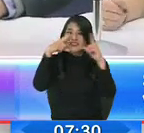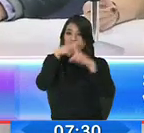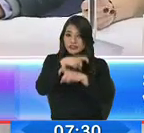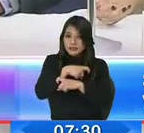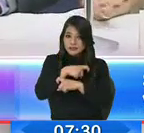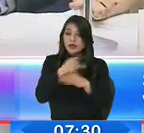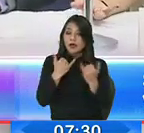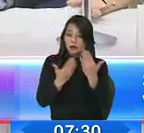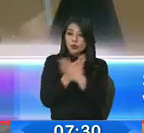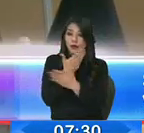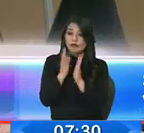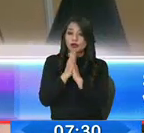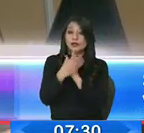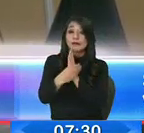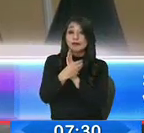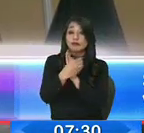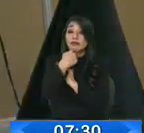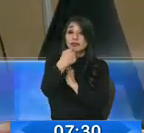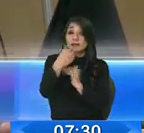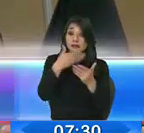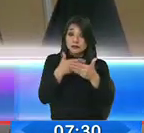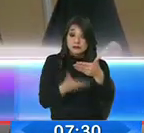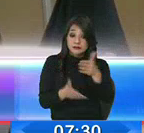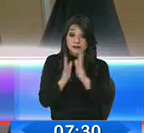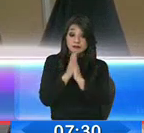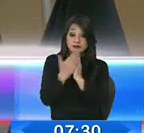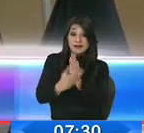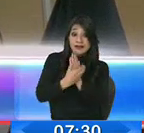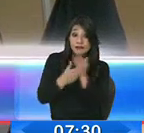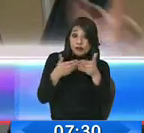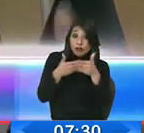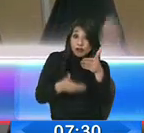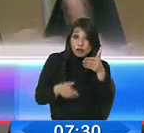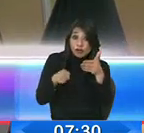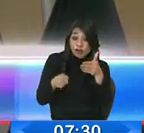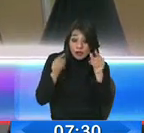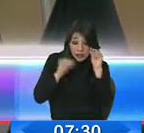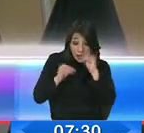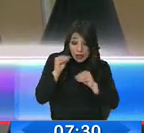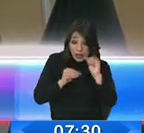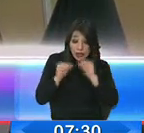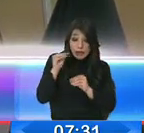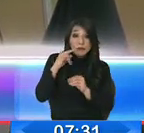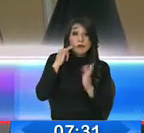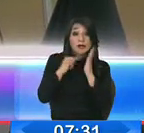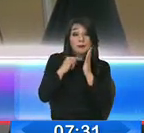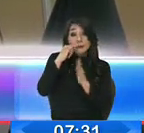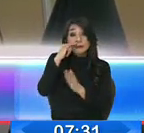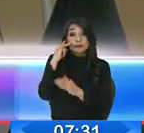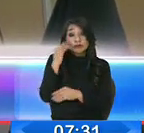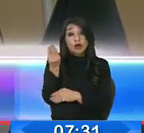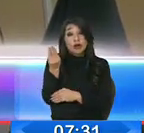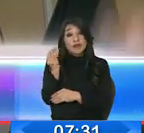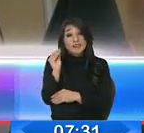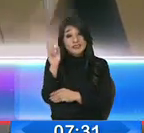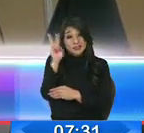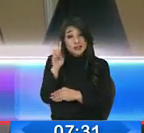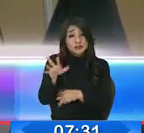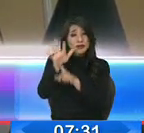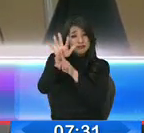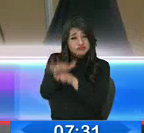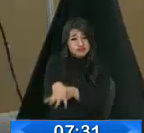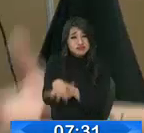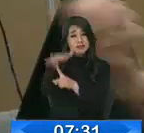nueva publicación. A las que apunta este libro precisamente es a la situación de bullying que están sufriendo en este momento muchos niños, de